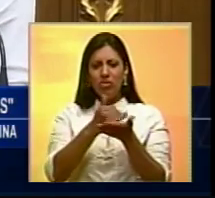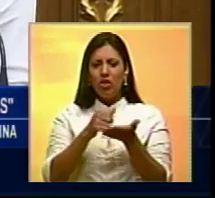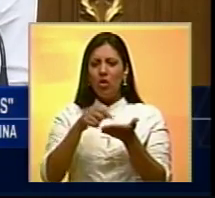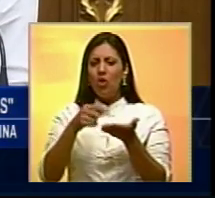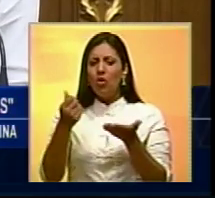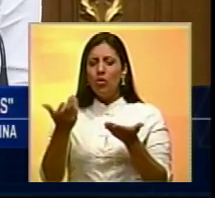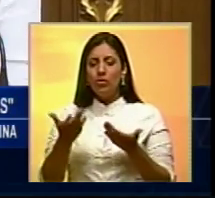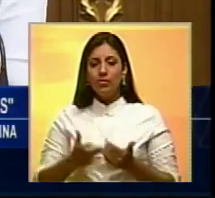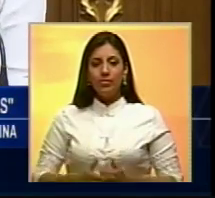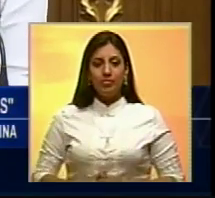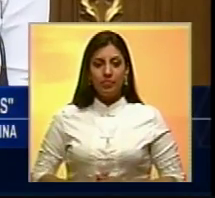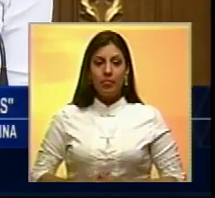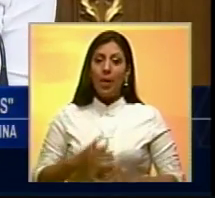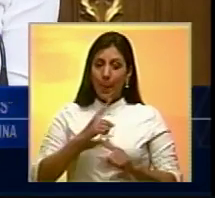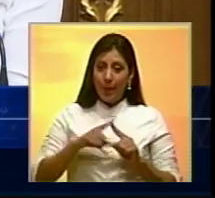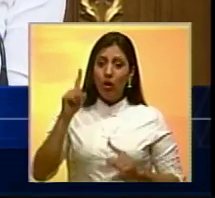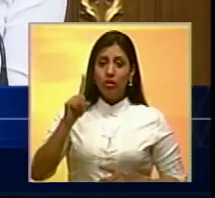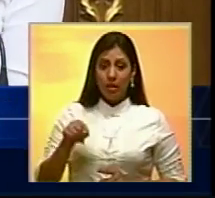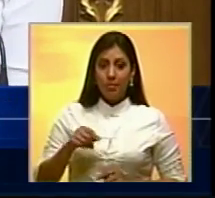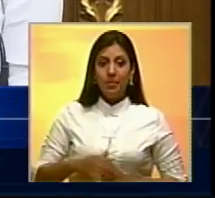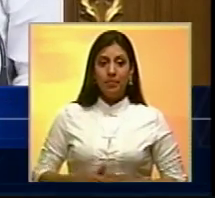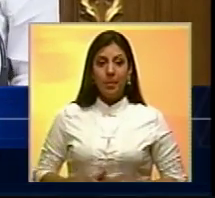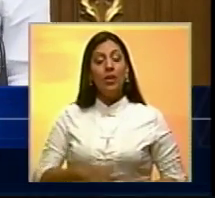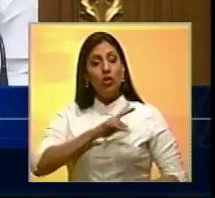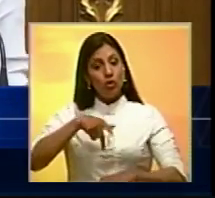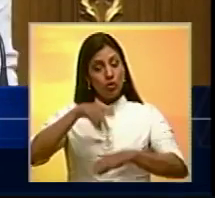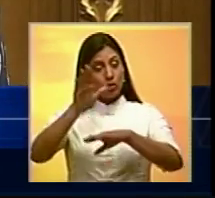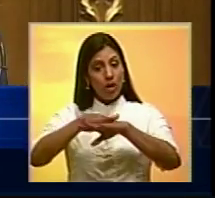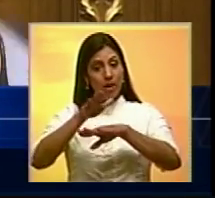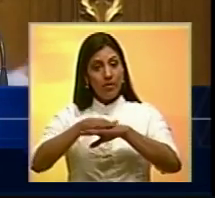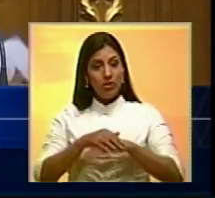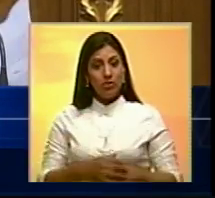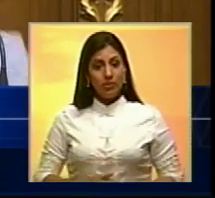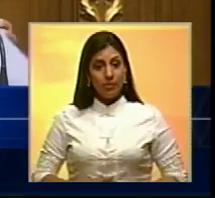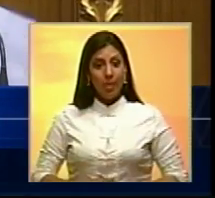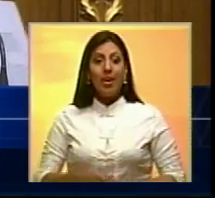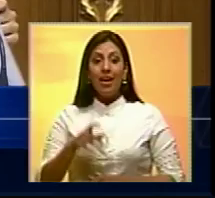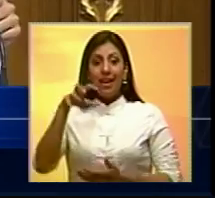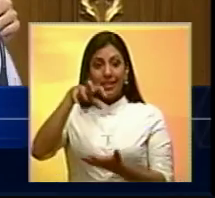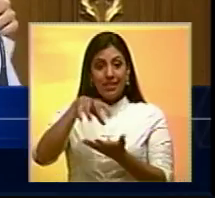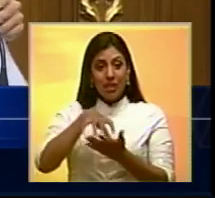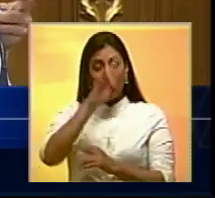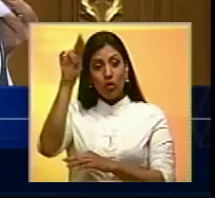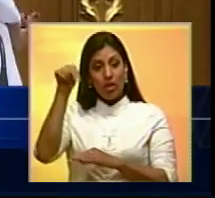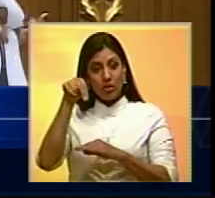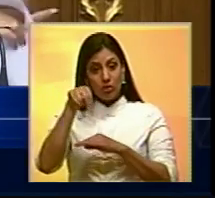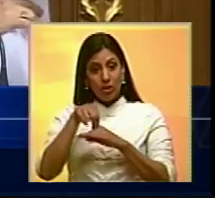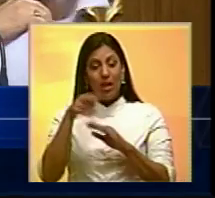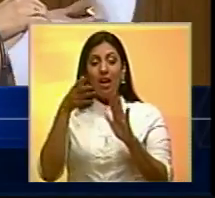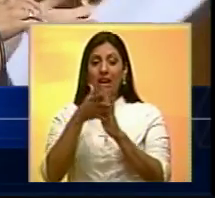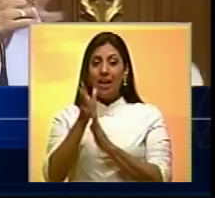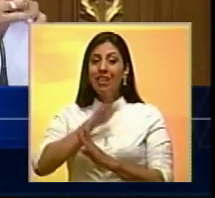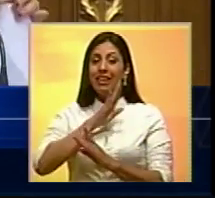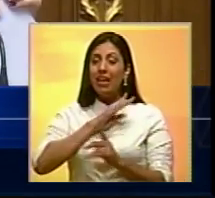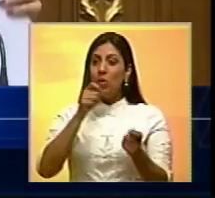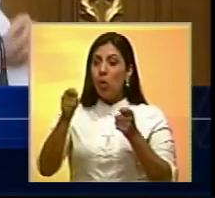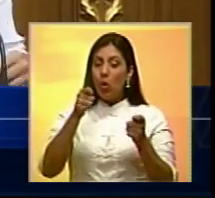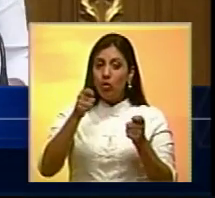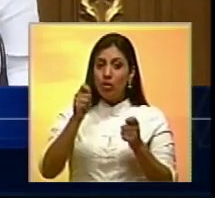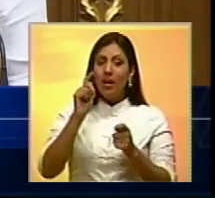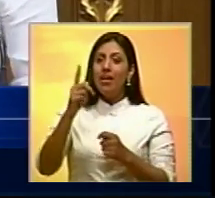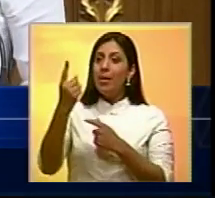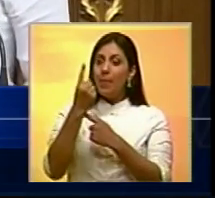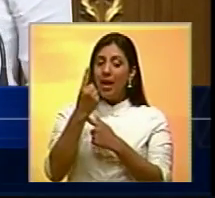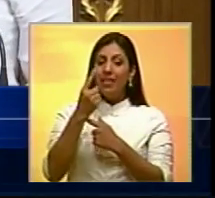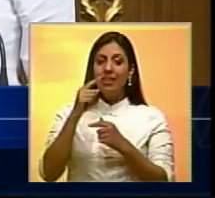fondos obtenidos. Pero también solicitarle al Estado Nacional que para tomar una medida que venga